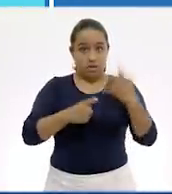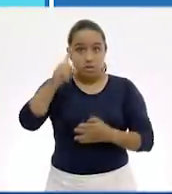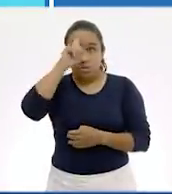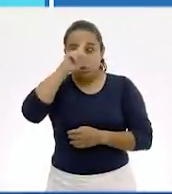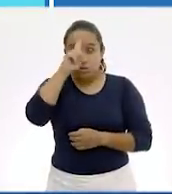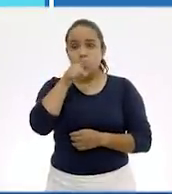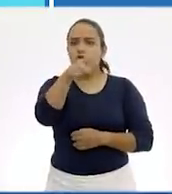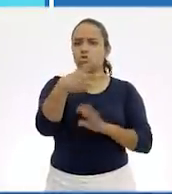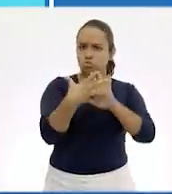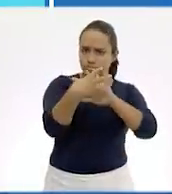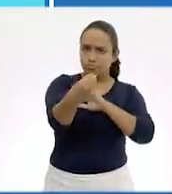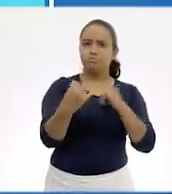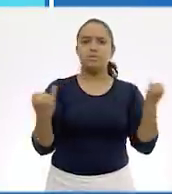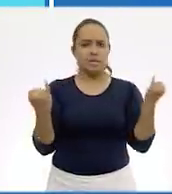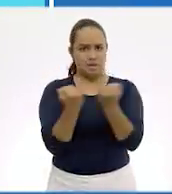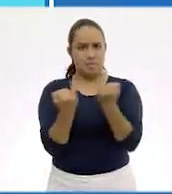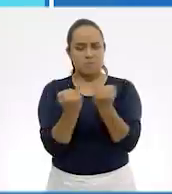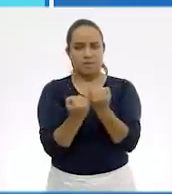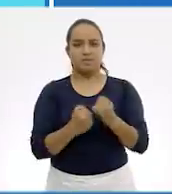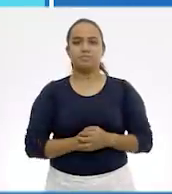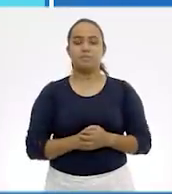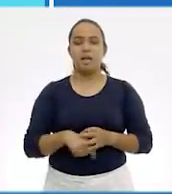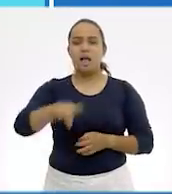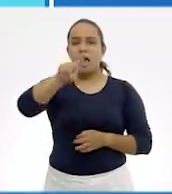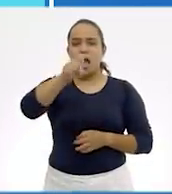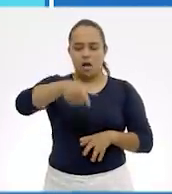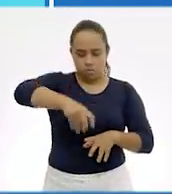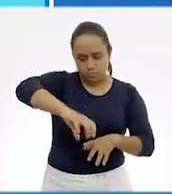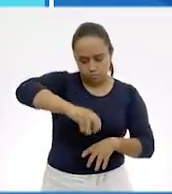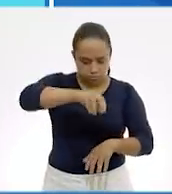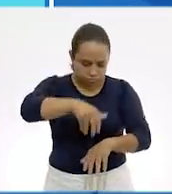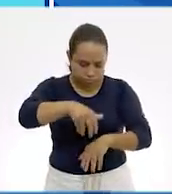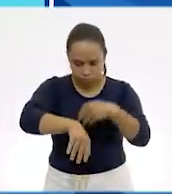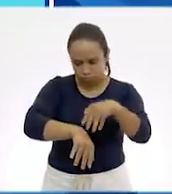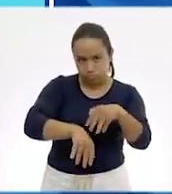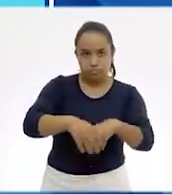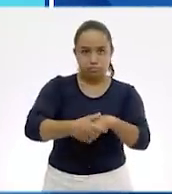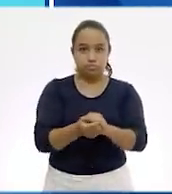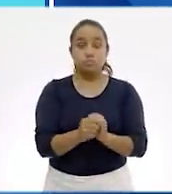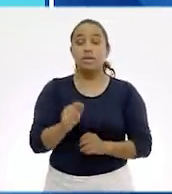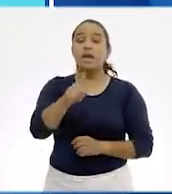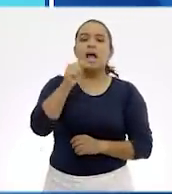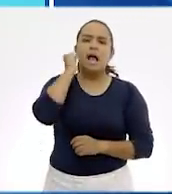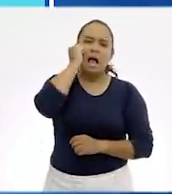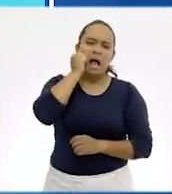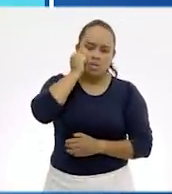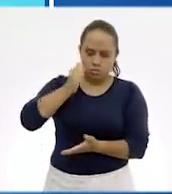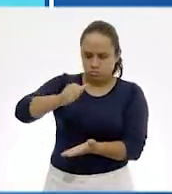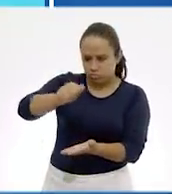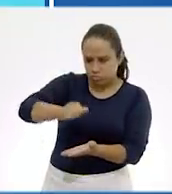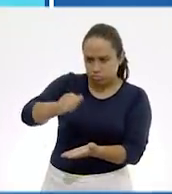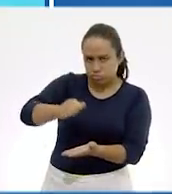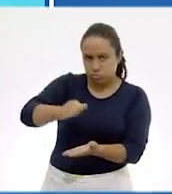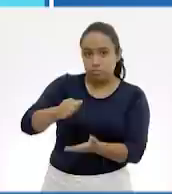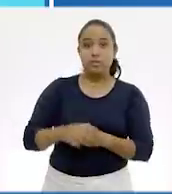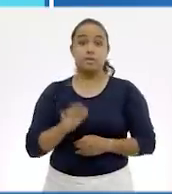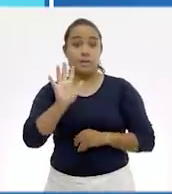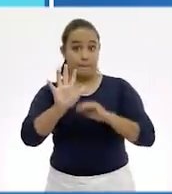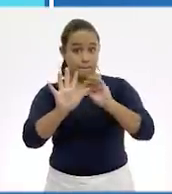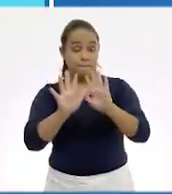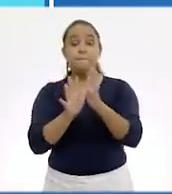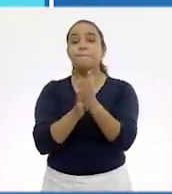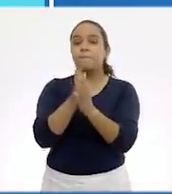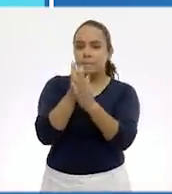pasos para hacerlo correctamente. Moja tus manos. Usa suficiente jabón. Frota